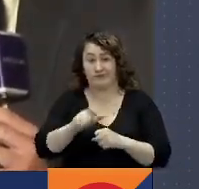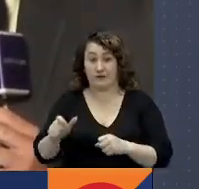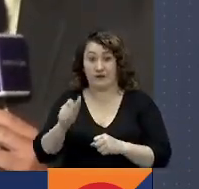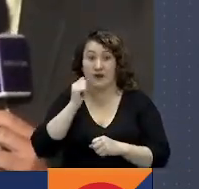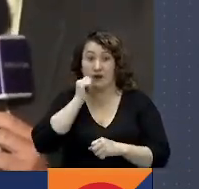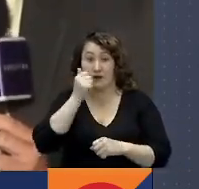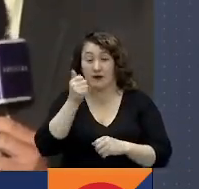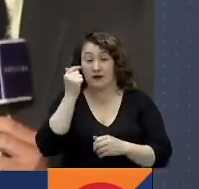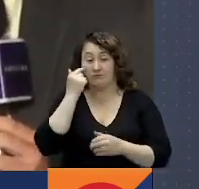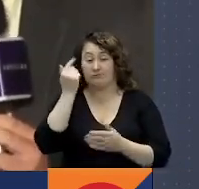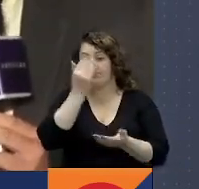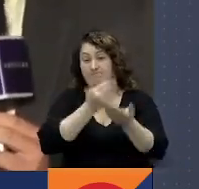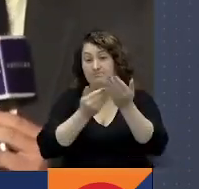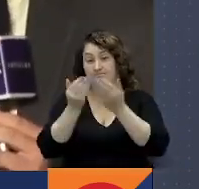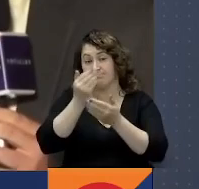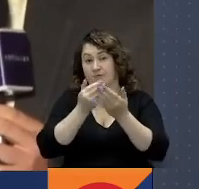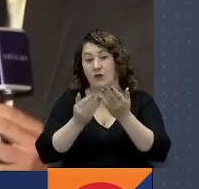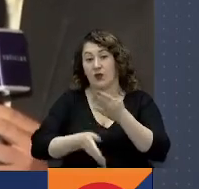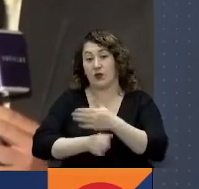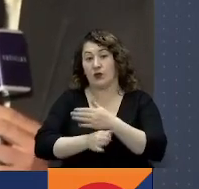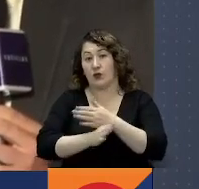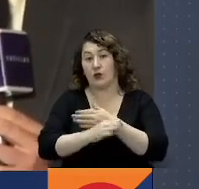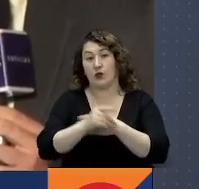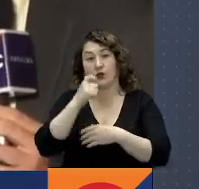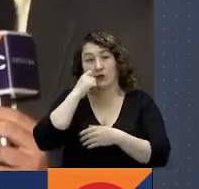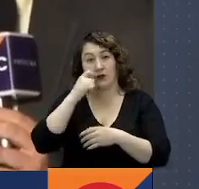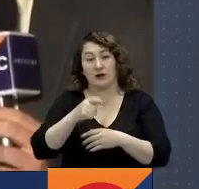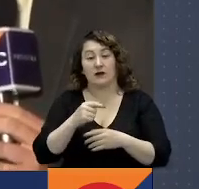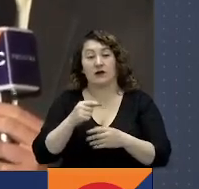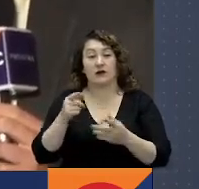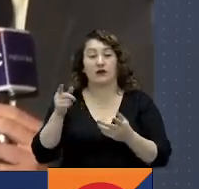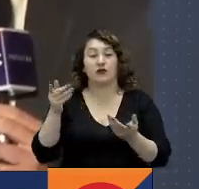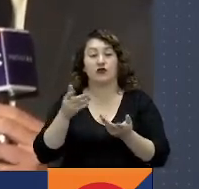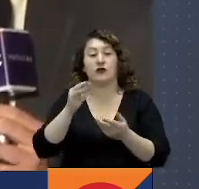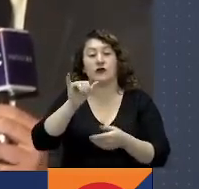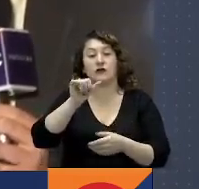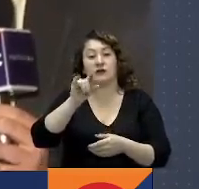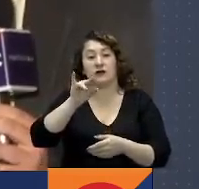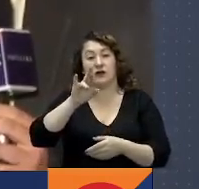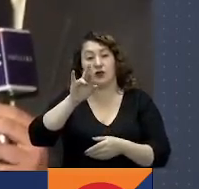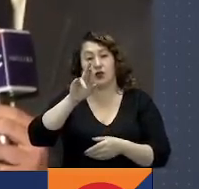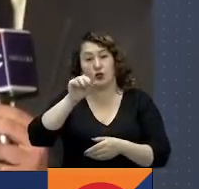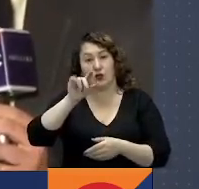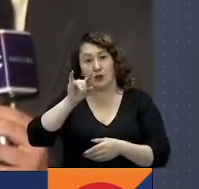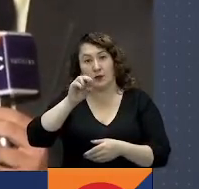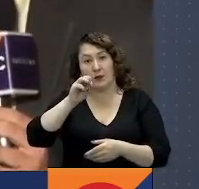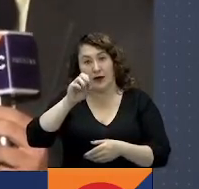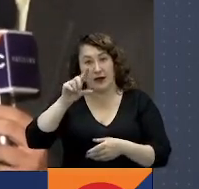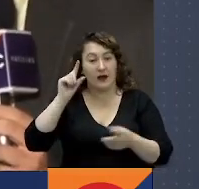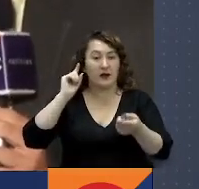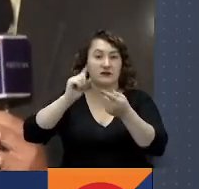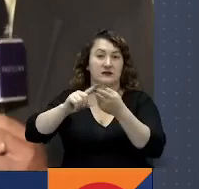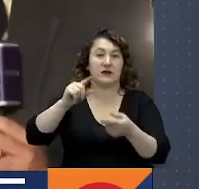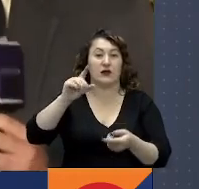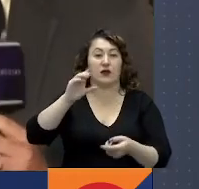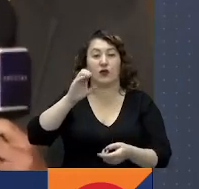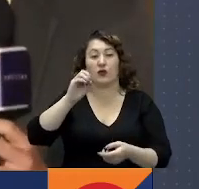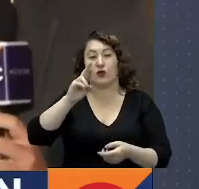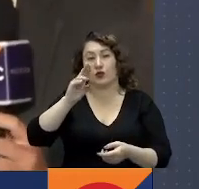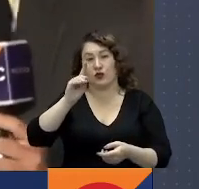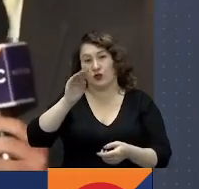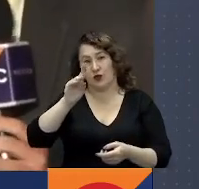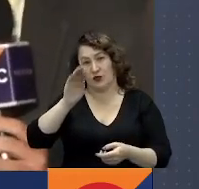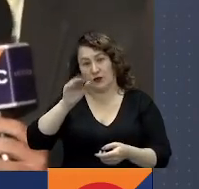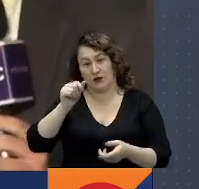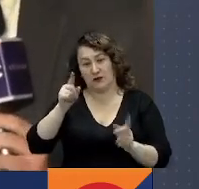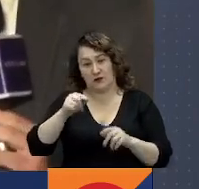se analiza si continuarán las caravanas humanitarias desde el municipio de Yaromal hasta el departamento de Córdoba y el municipio de